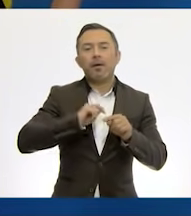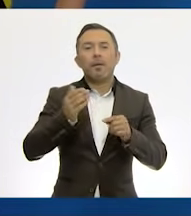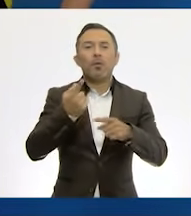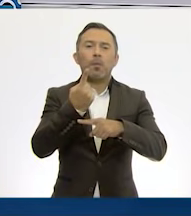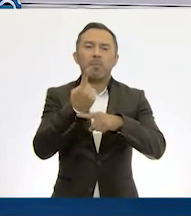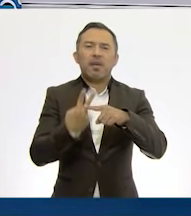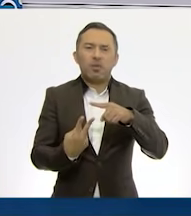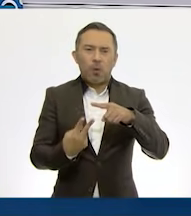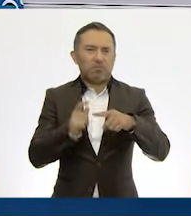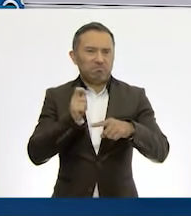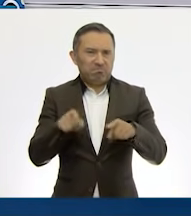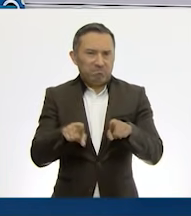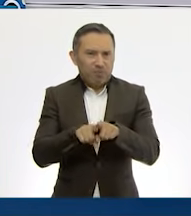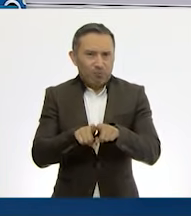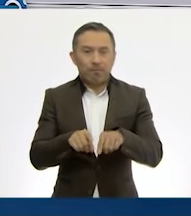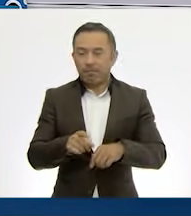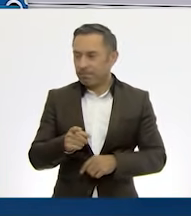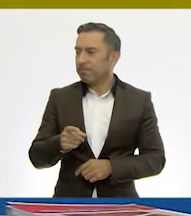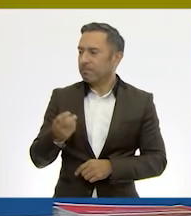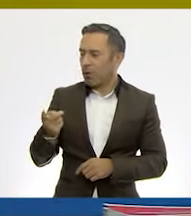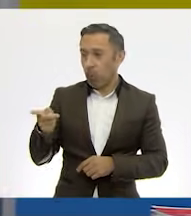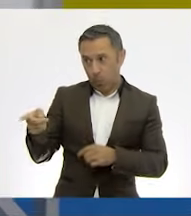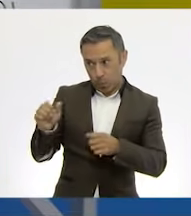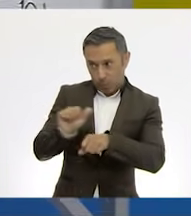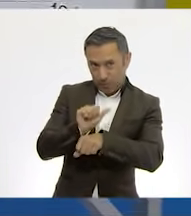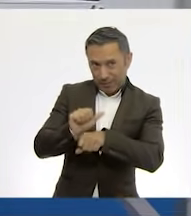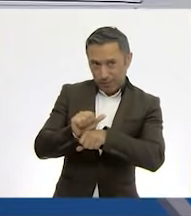Muy bien. Pues, entonces, ¿qué te parece si mueves tu cochecito?